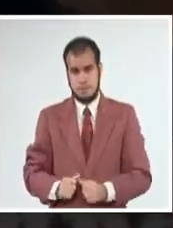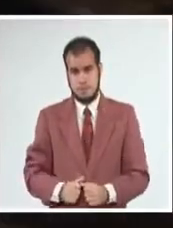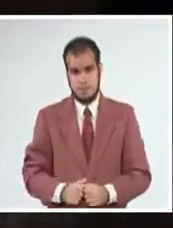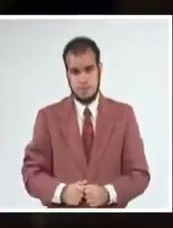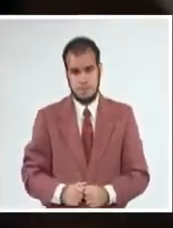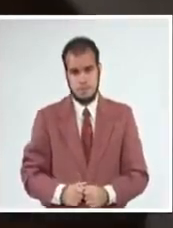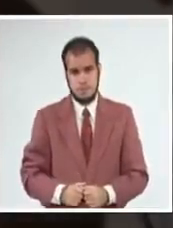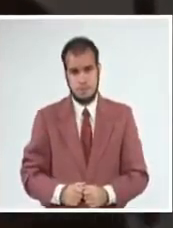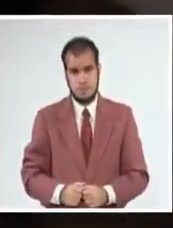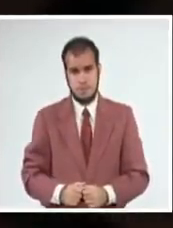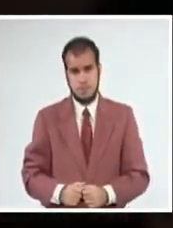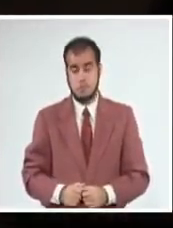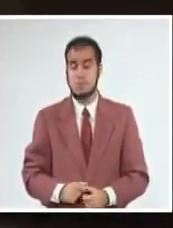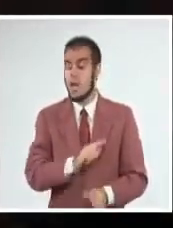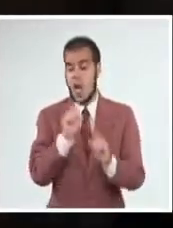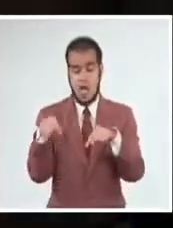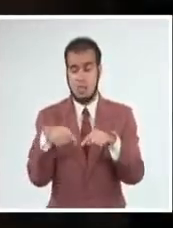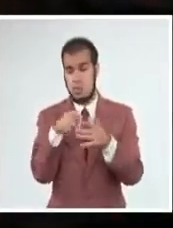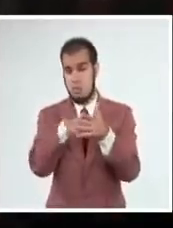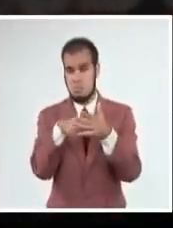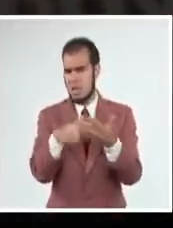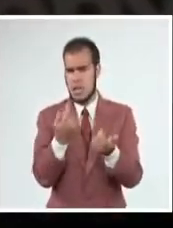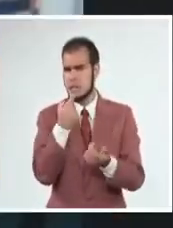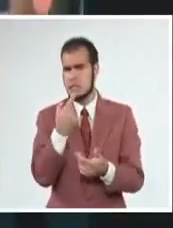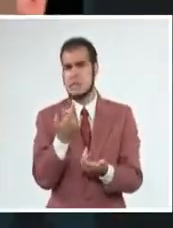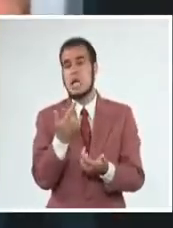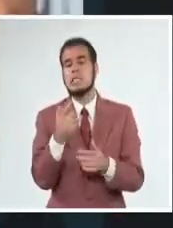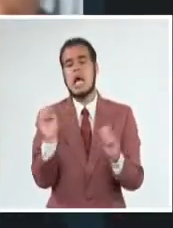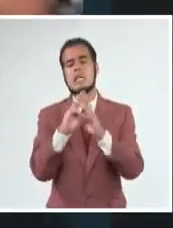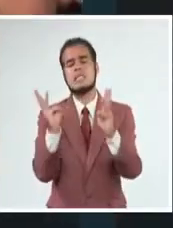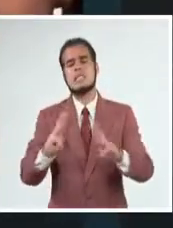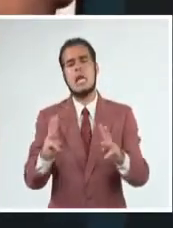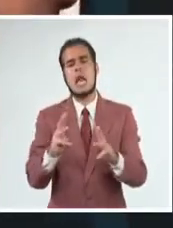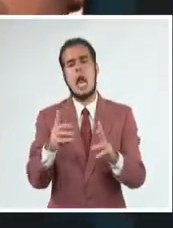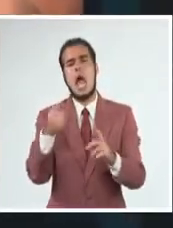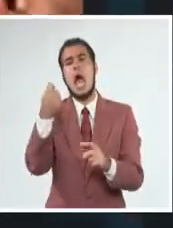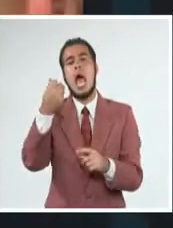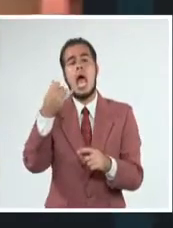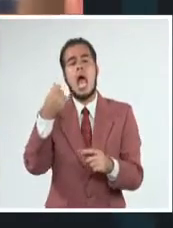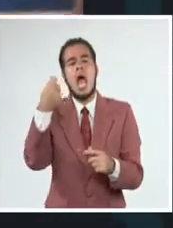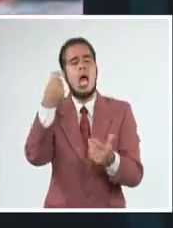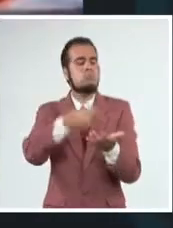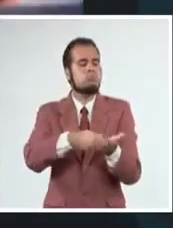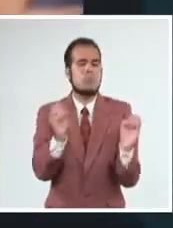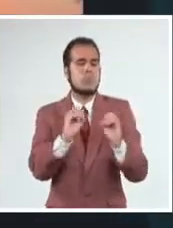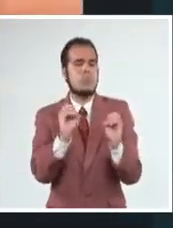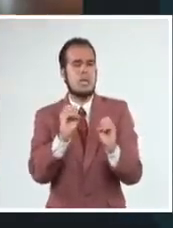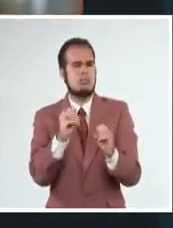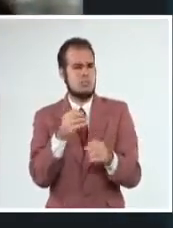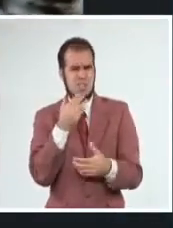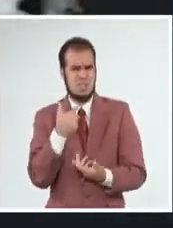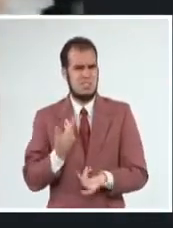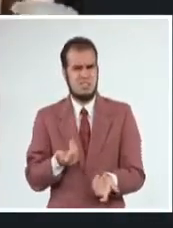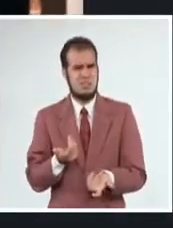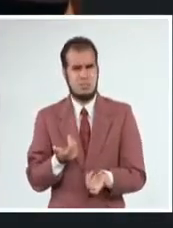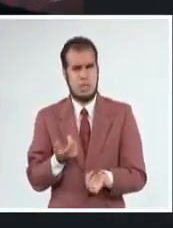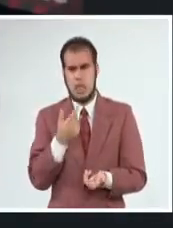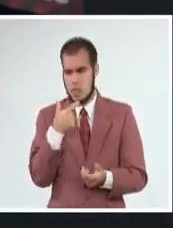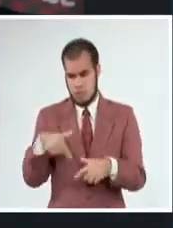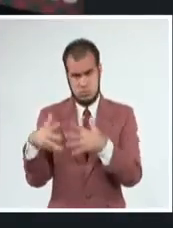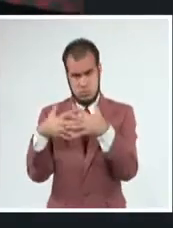aquí están planeando, ponerle internet gratis a toda Cuba. ¿Cómo van a hacer eso? Hacer eso en Estados Unidos, loco, esto